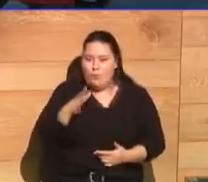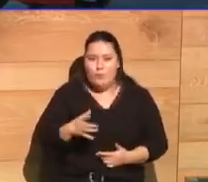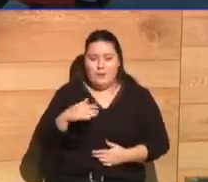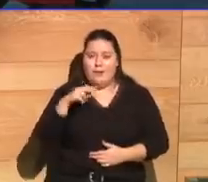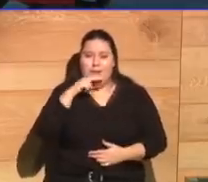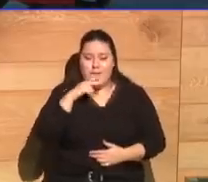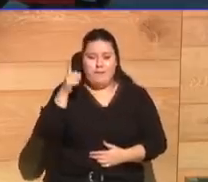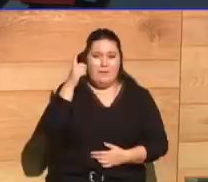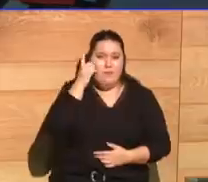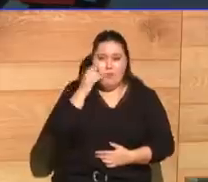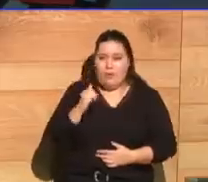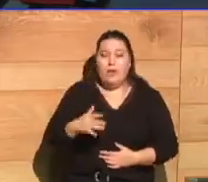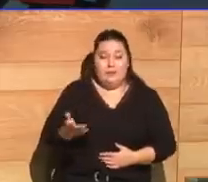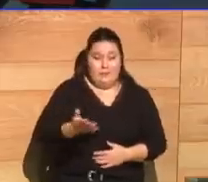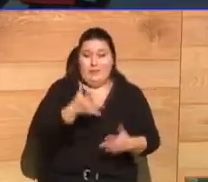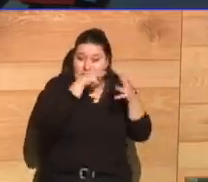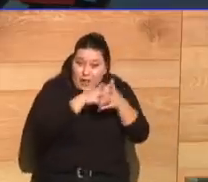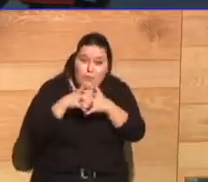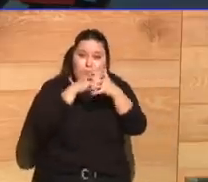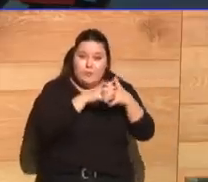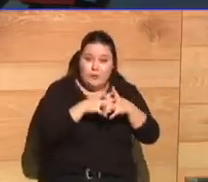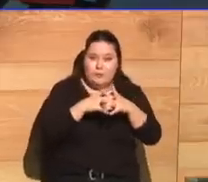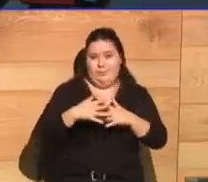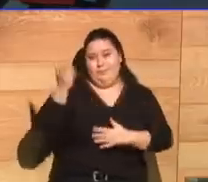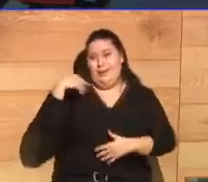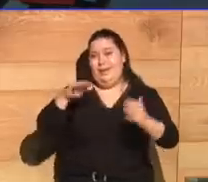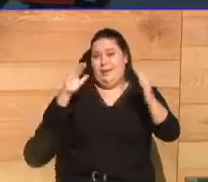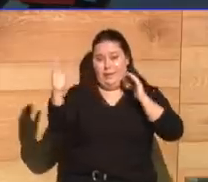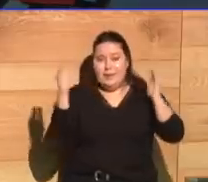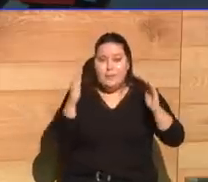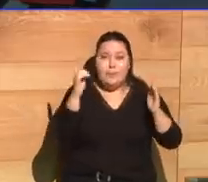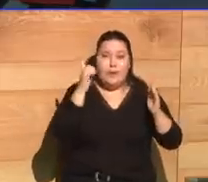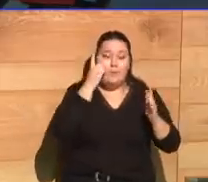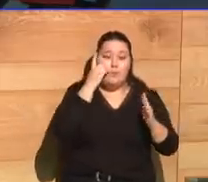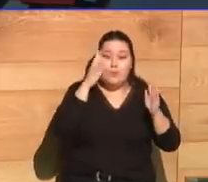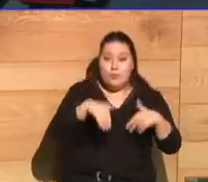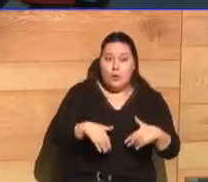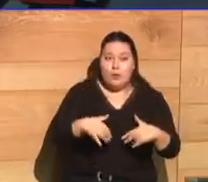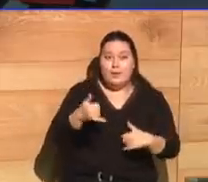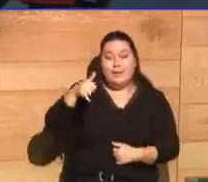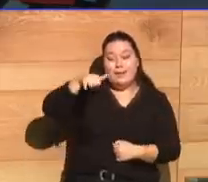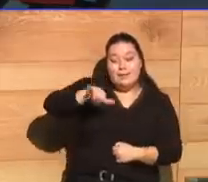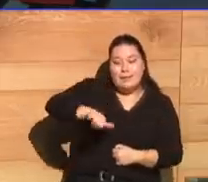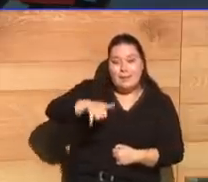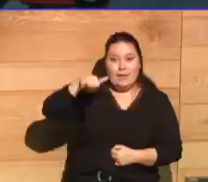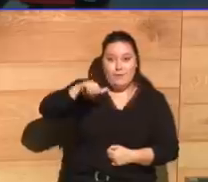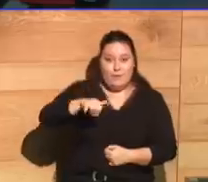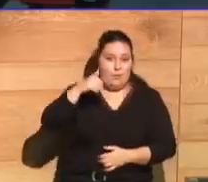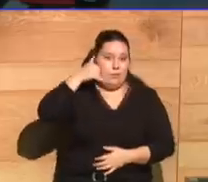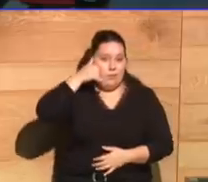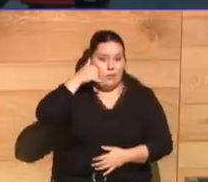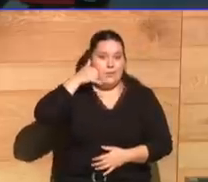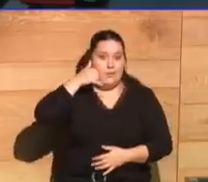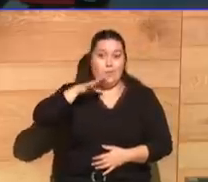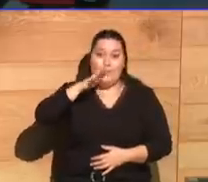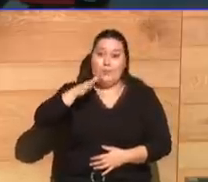Porque en Estados Unidos se lleva mucho lo de tener, y más en aquellos años donde no había teléfonos móviles, lo de tener un teléfono disponible en todo momento